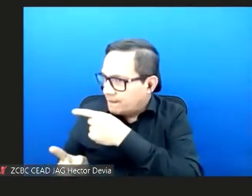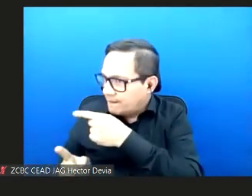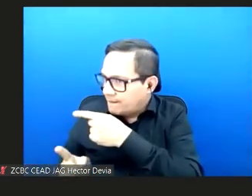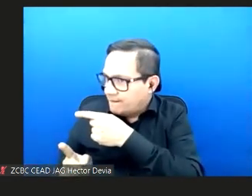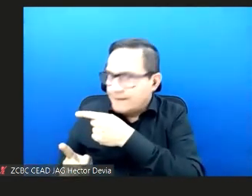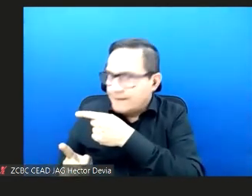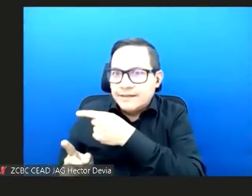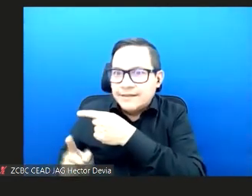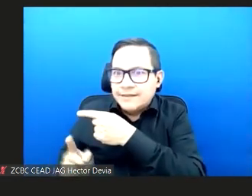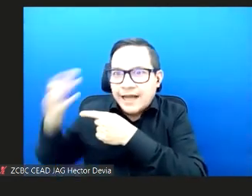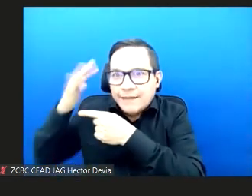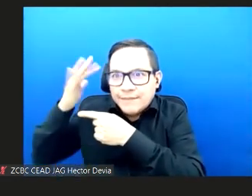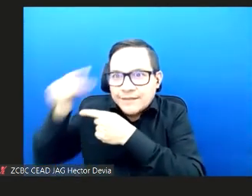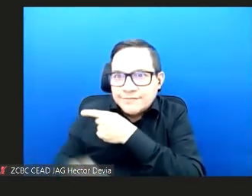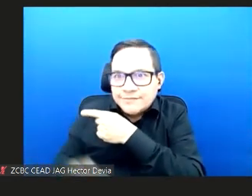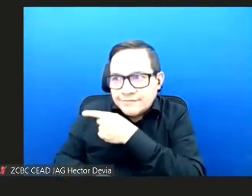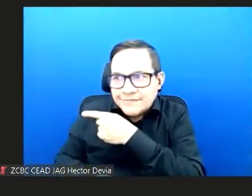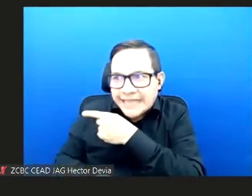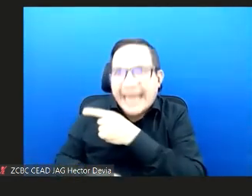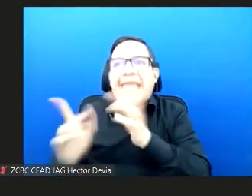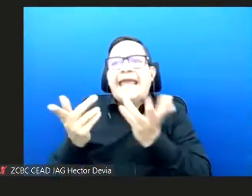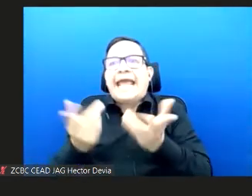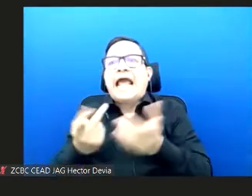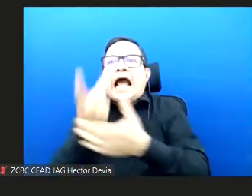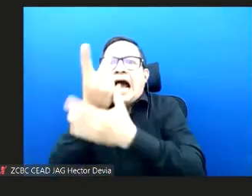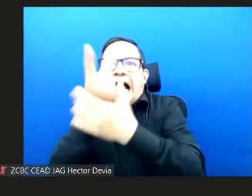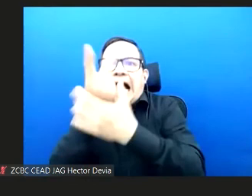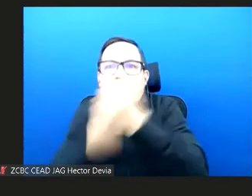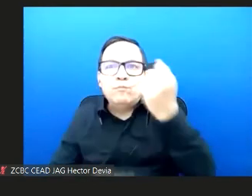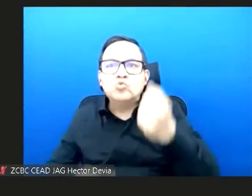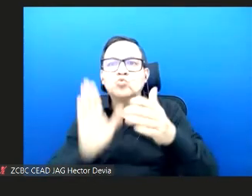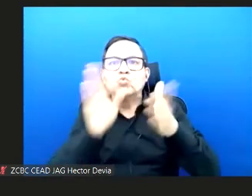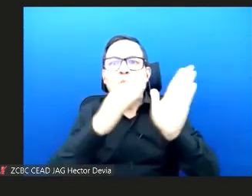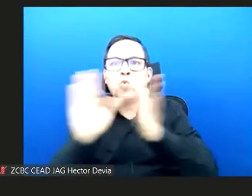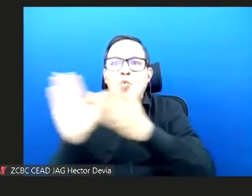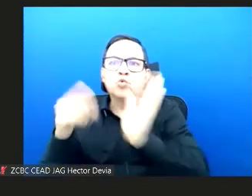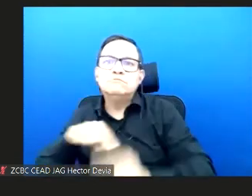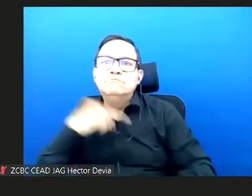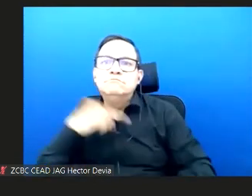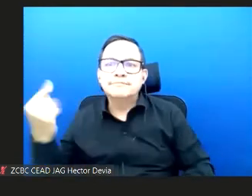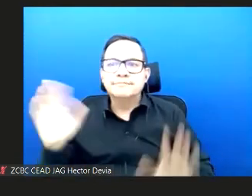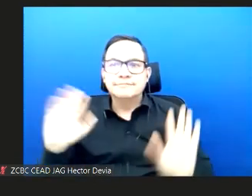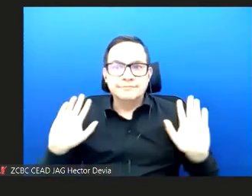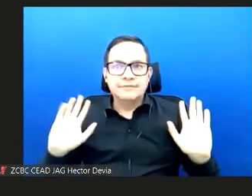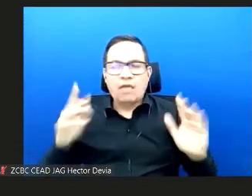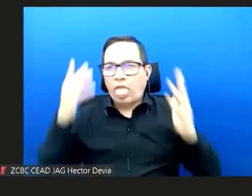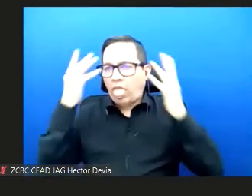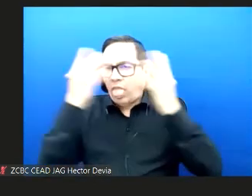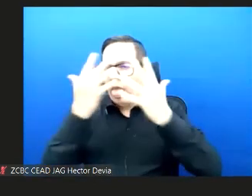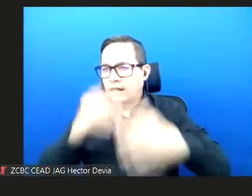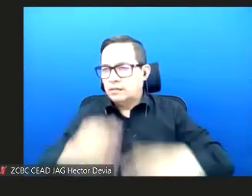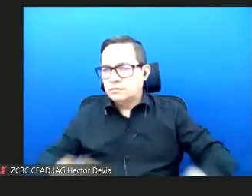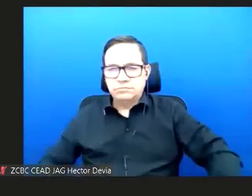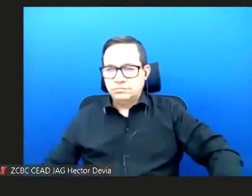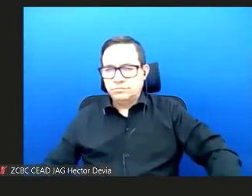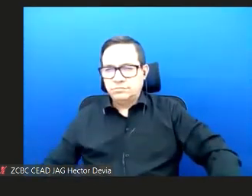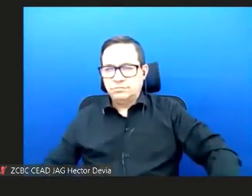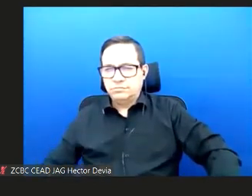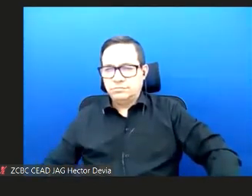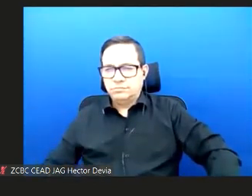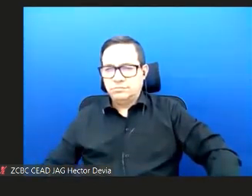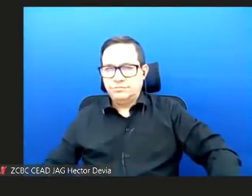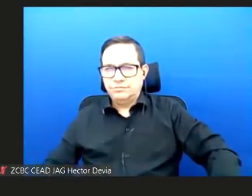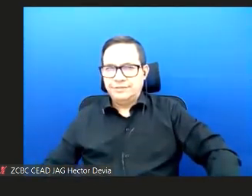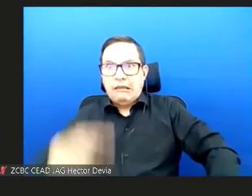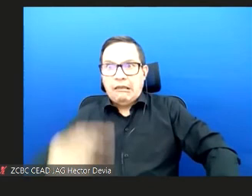Listo, 20 estudiantes que perdieron las dos. Ahí puede que se me hayan confundido por lo que de pronto pensaron que era